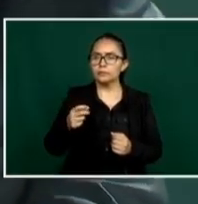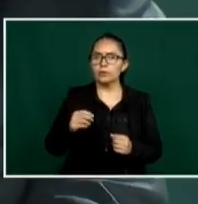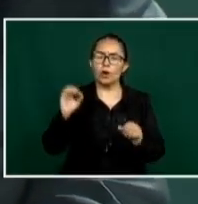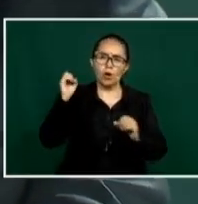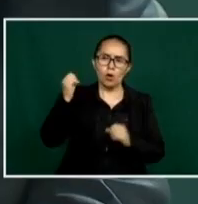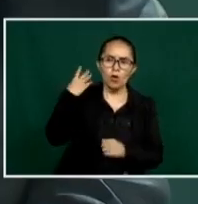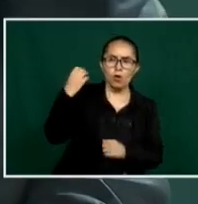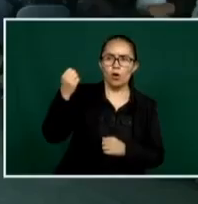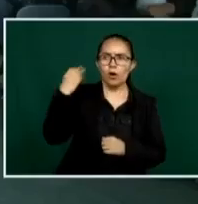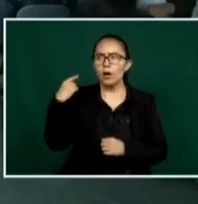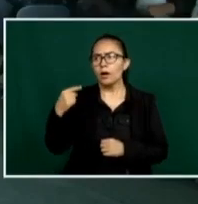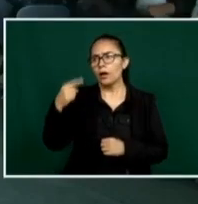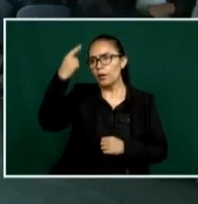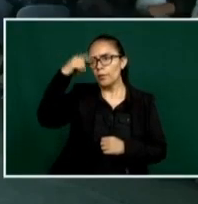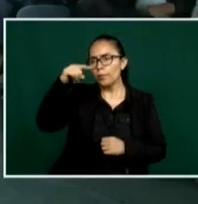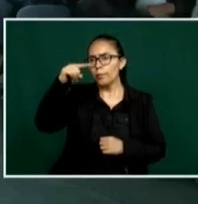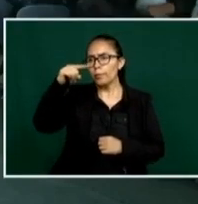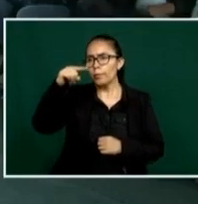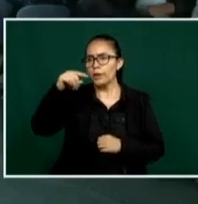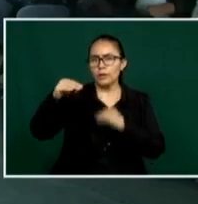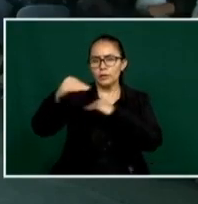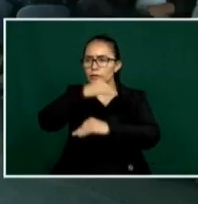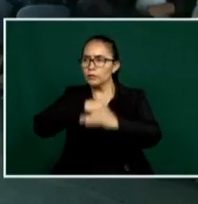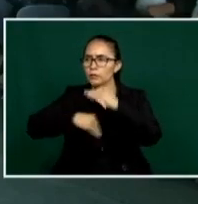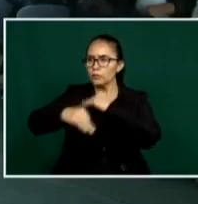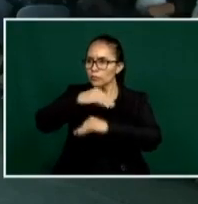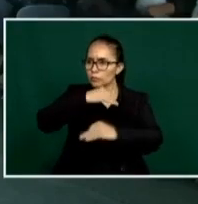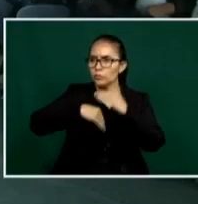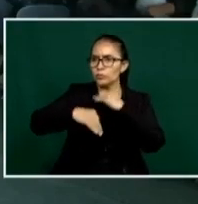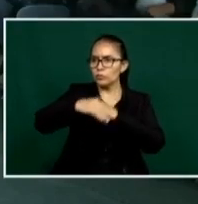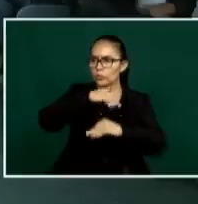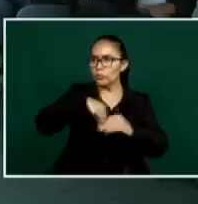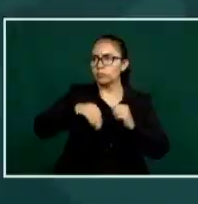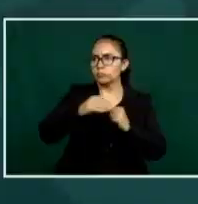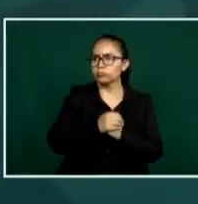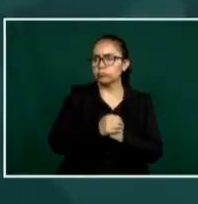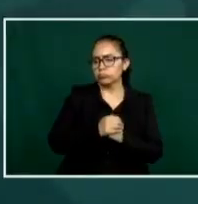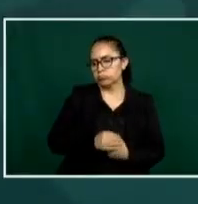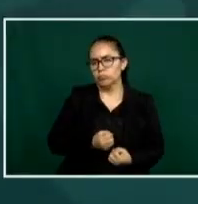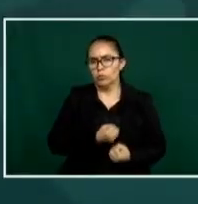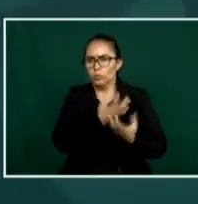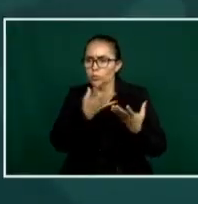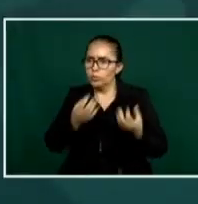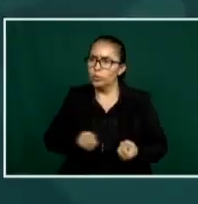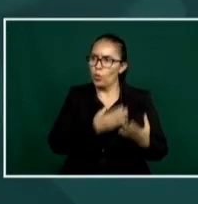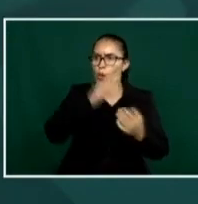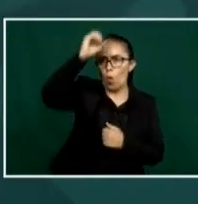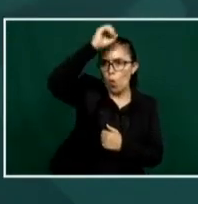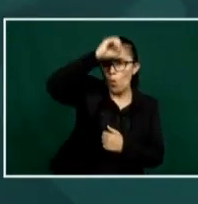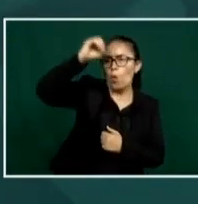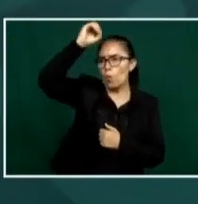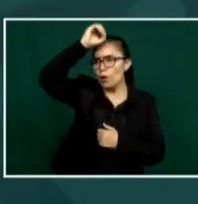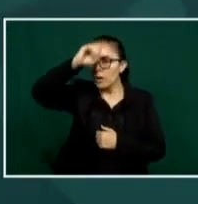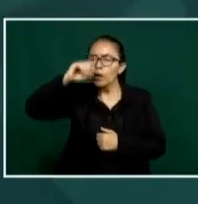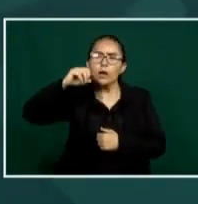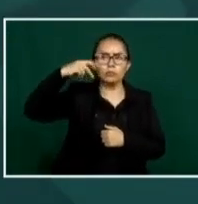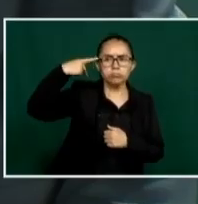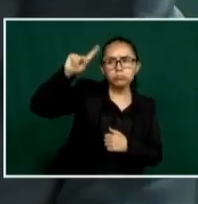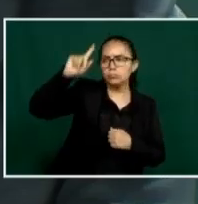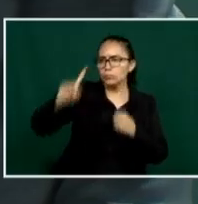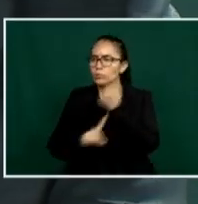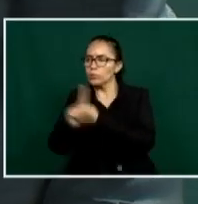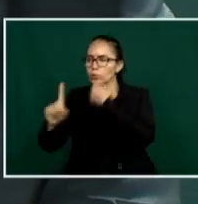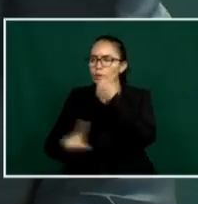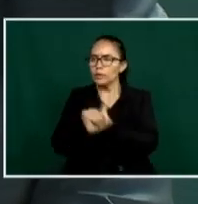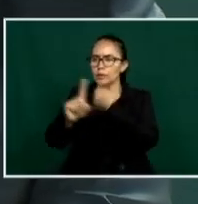conferencias, para que todos puedan expresarse, dar a conocer los problemas. Me ayuda mucho